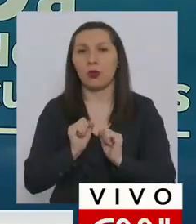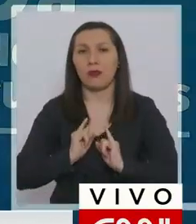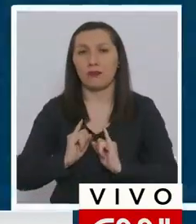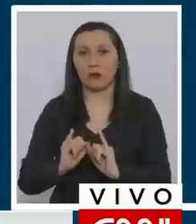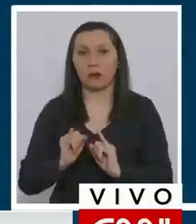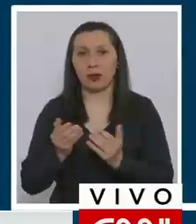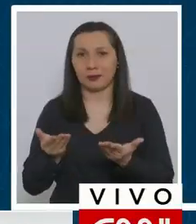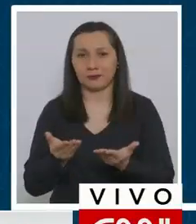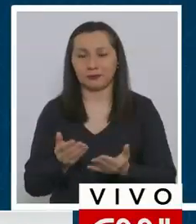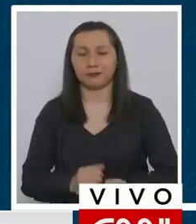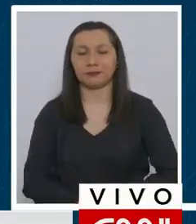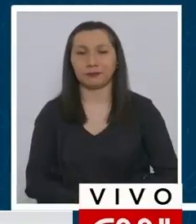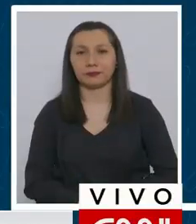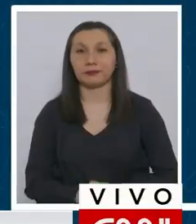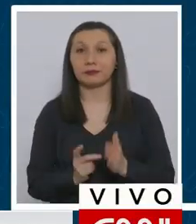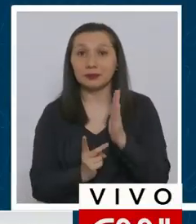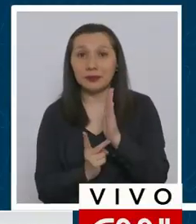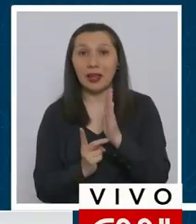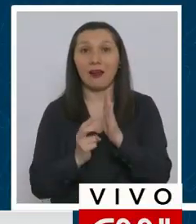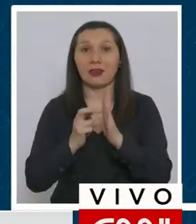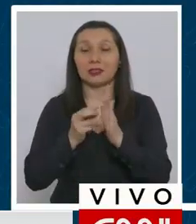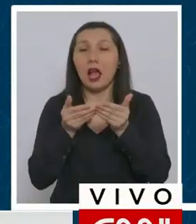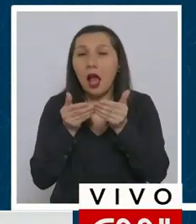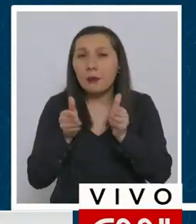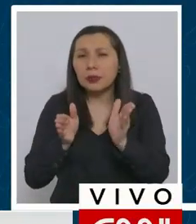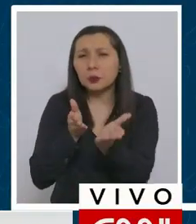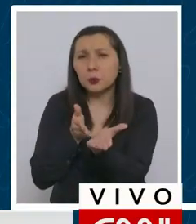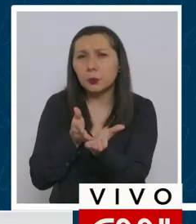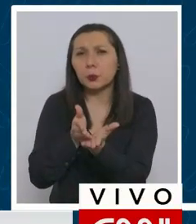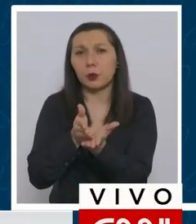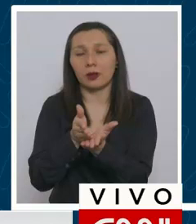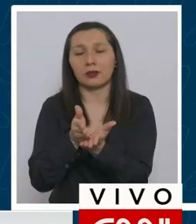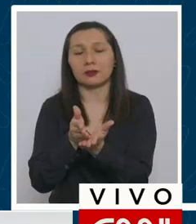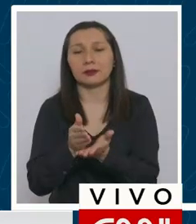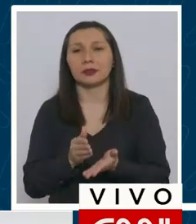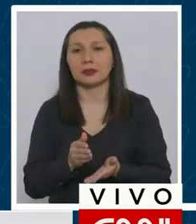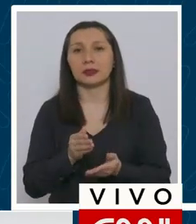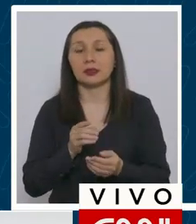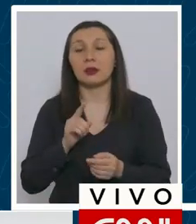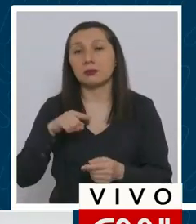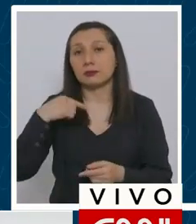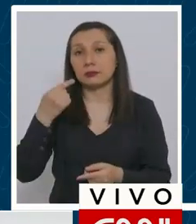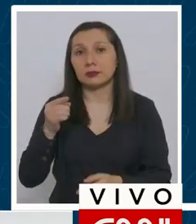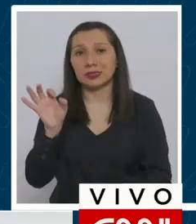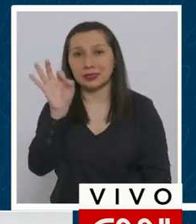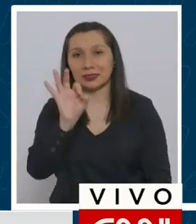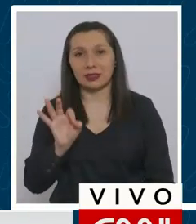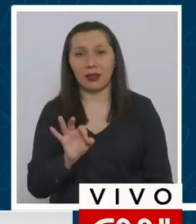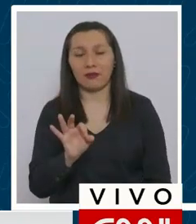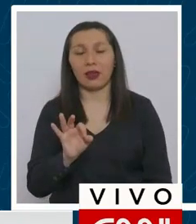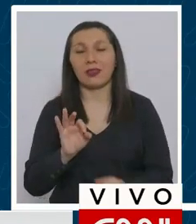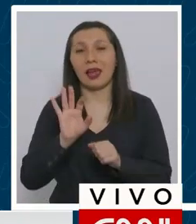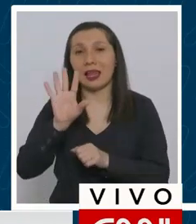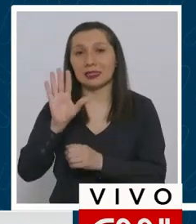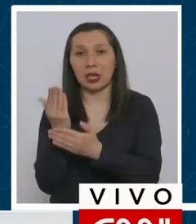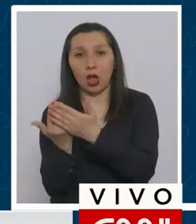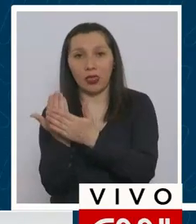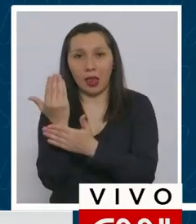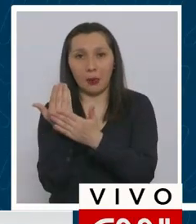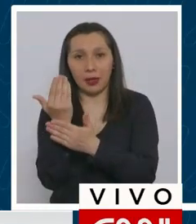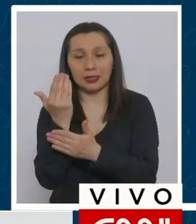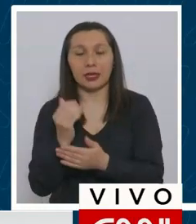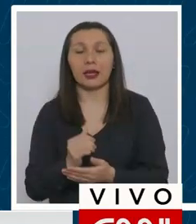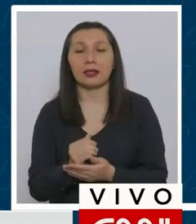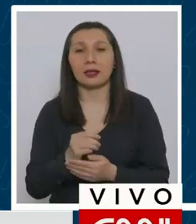como antecedentes más de 100 millones de niños vacunados con Sinovac en China y también el estudio que